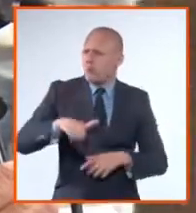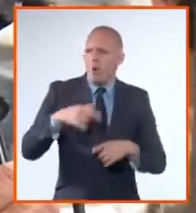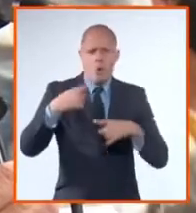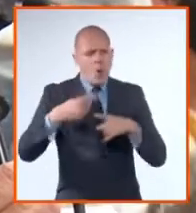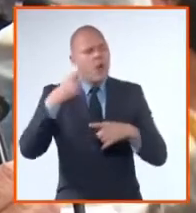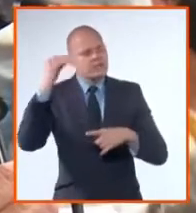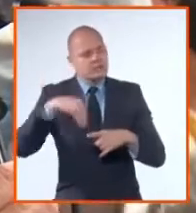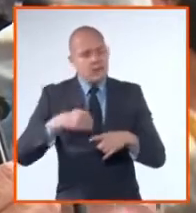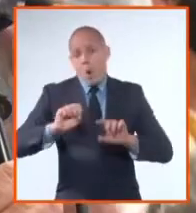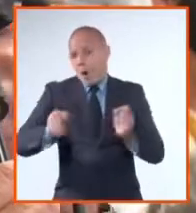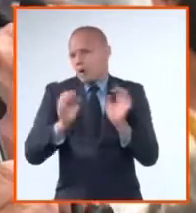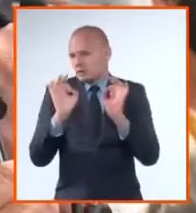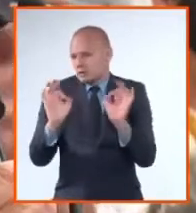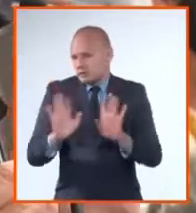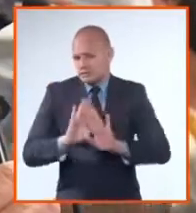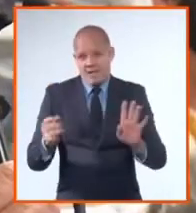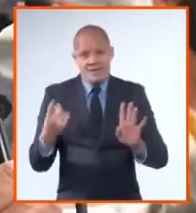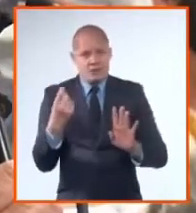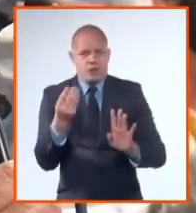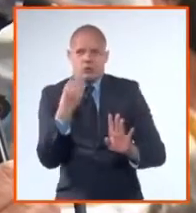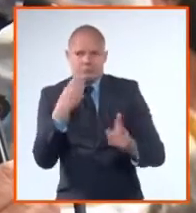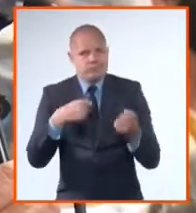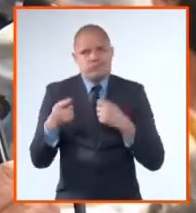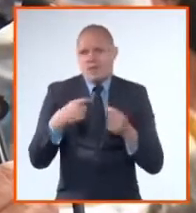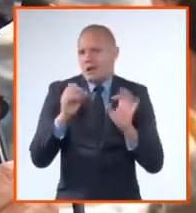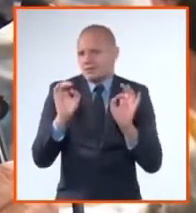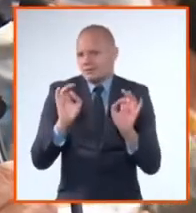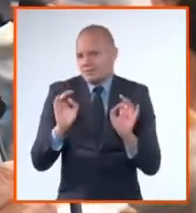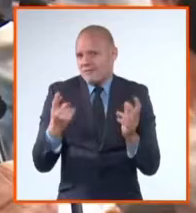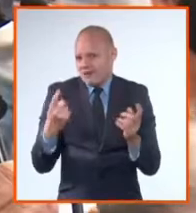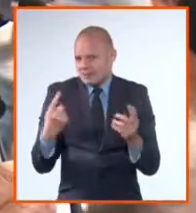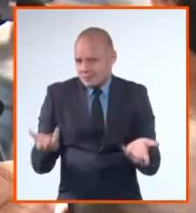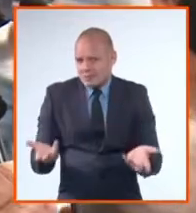viendo, pero bueno, estamos buscando la oportunidad